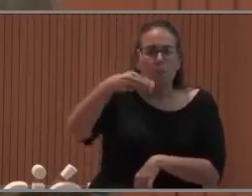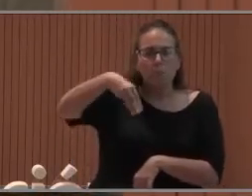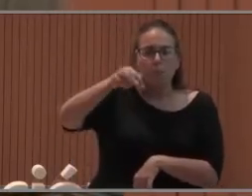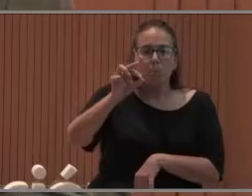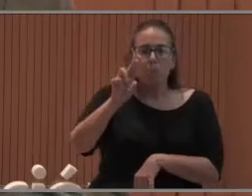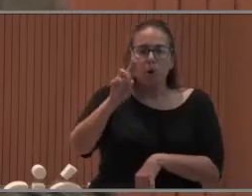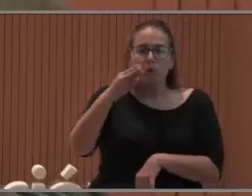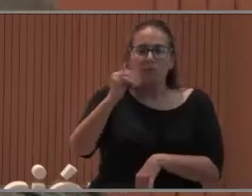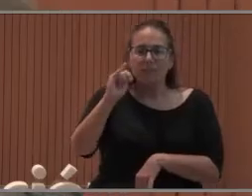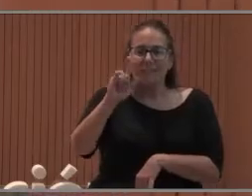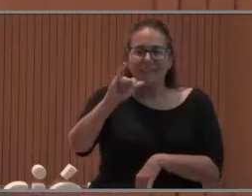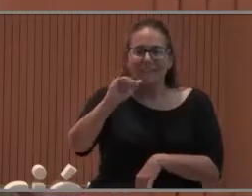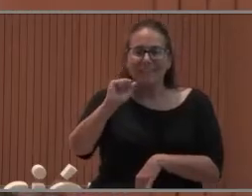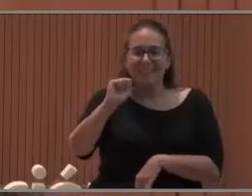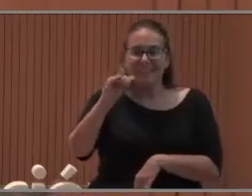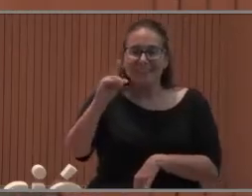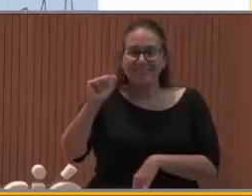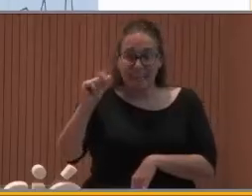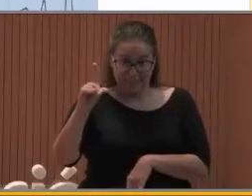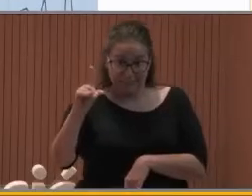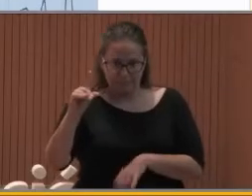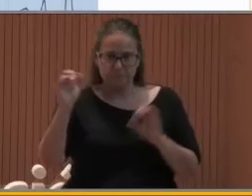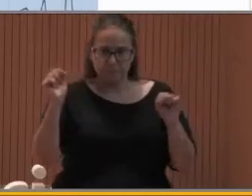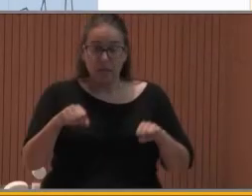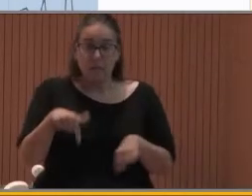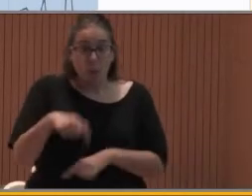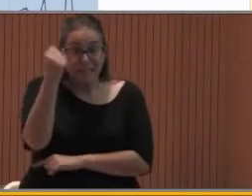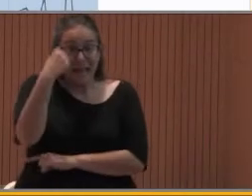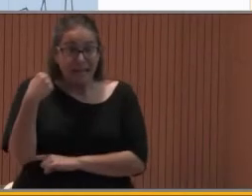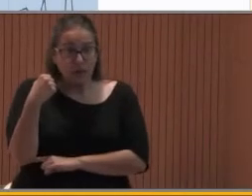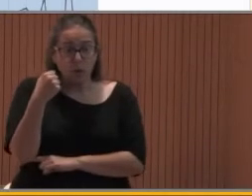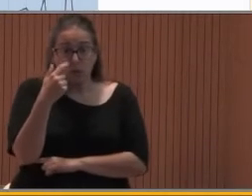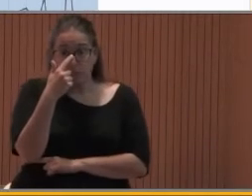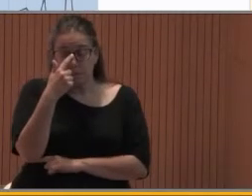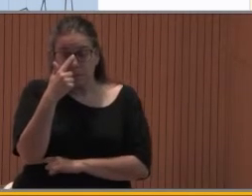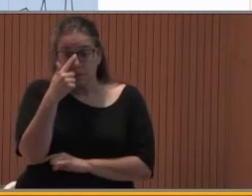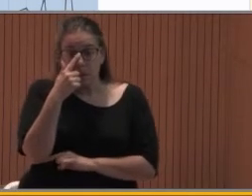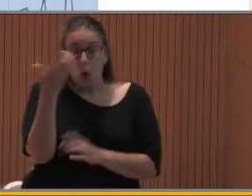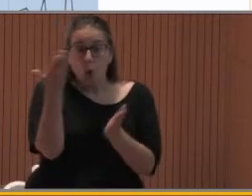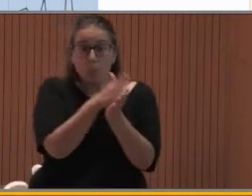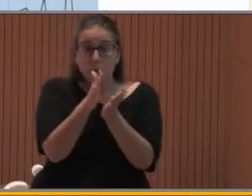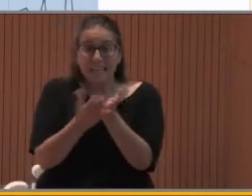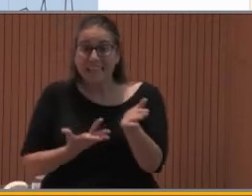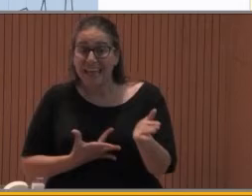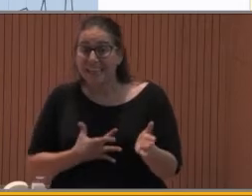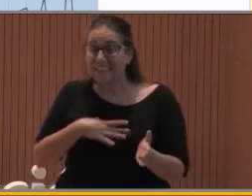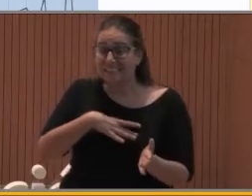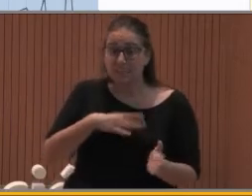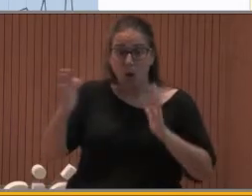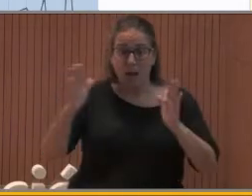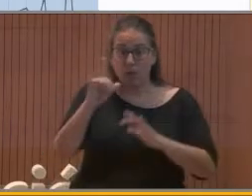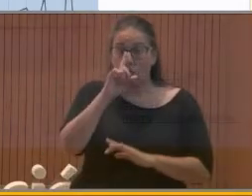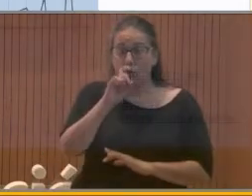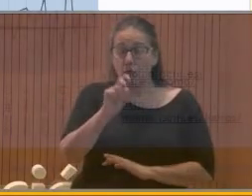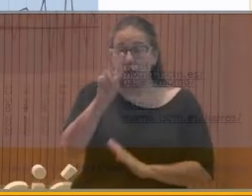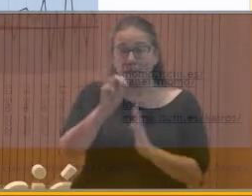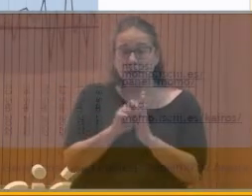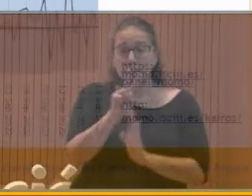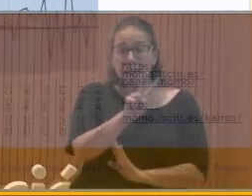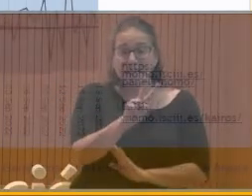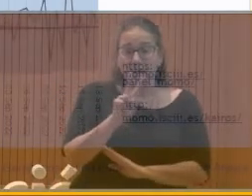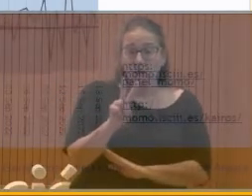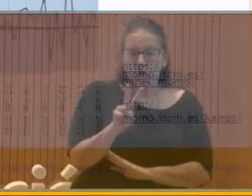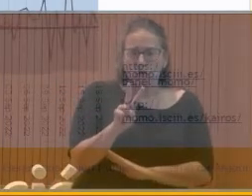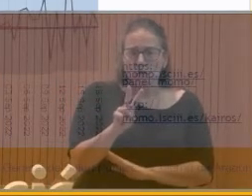más vulnerables. Pero en Aragón, para que os hagáis una idea, el exceso de mortalidad durante el año 2022 es de